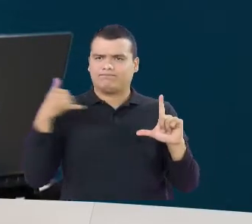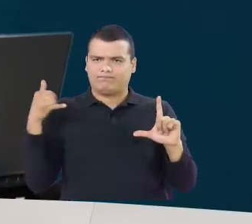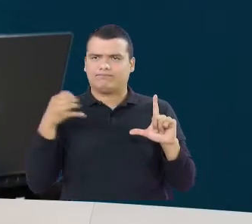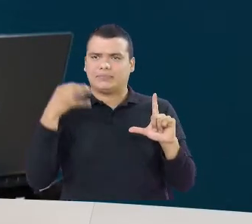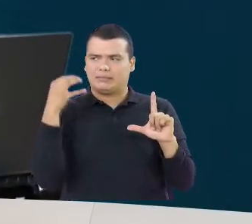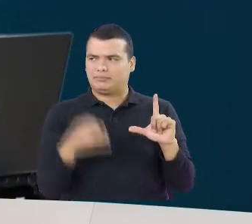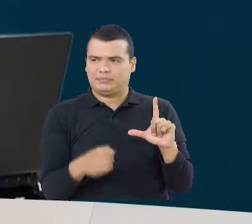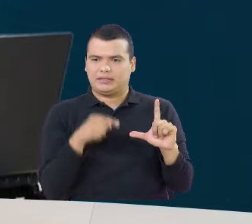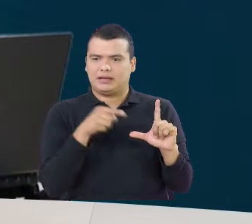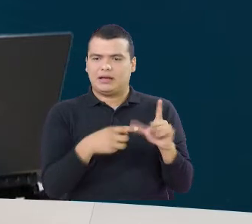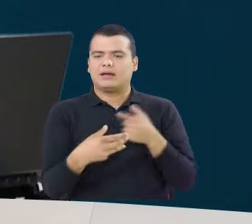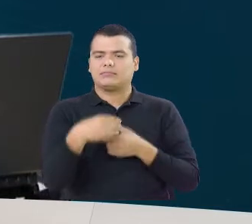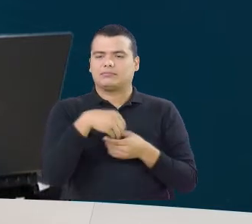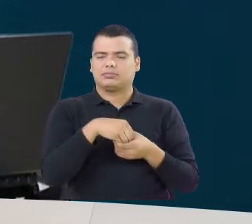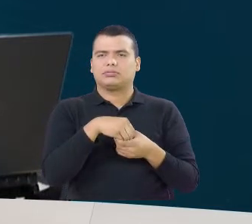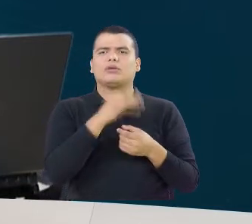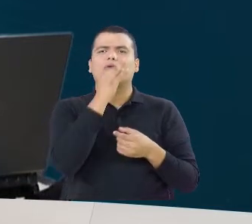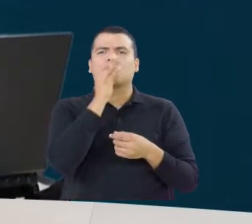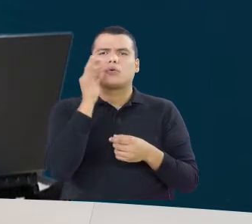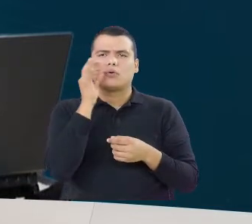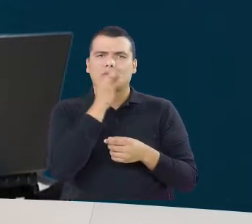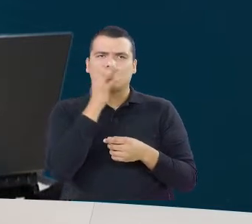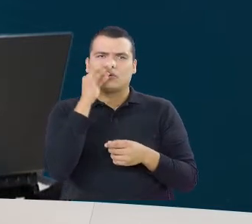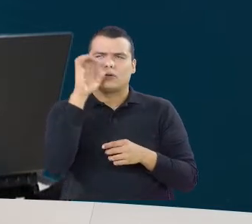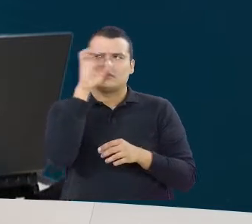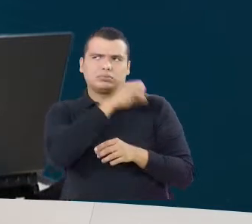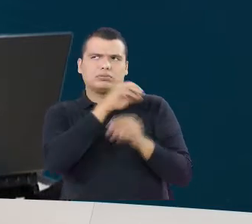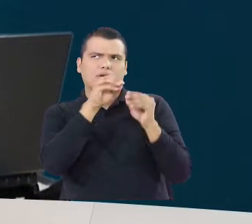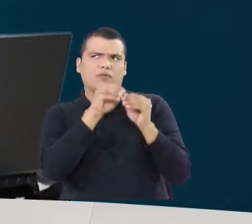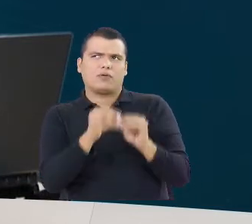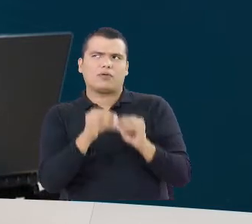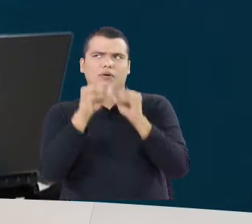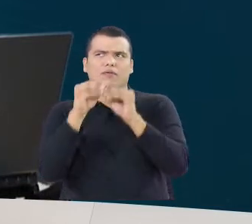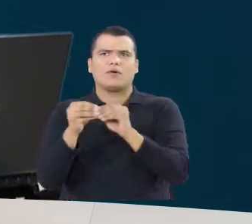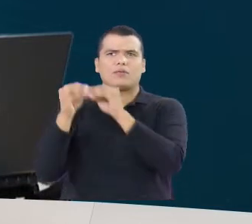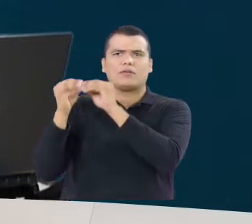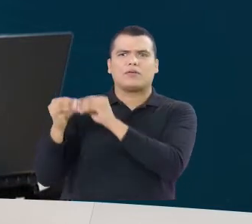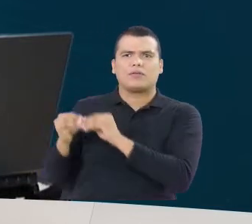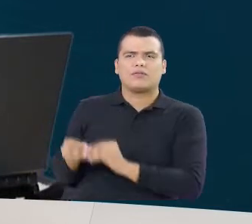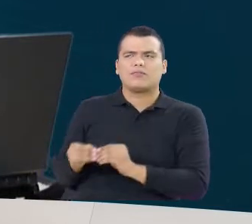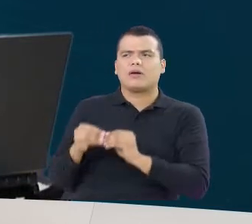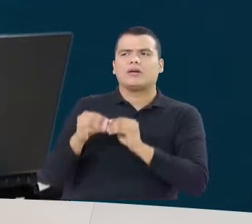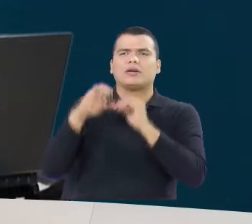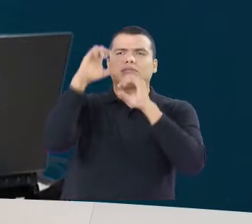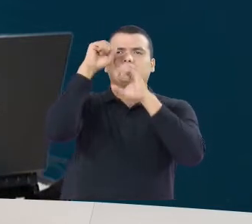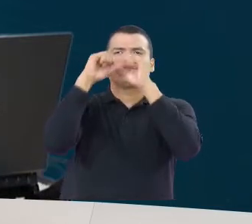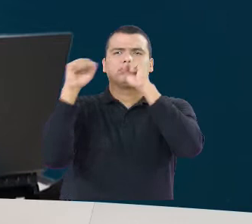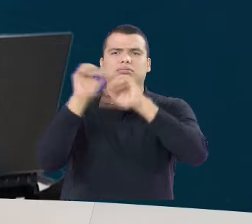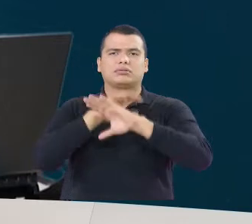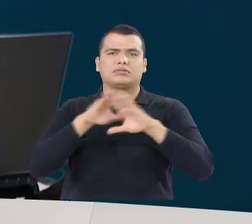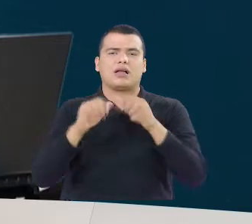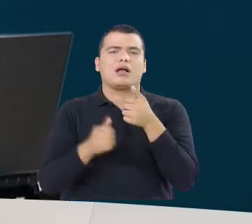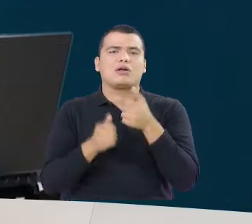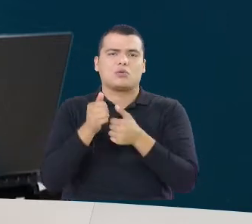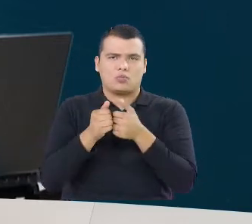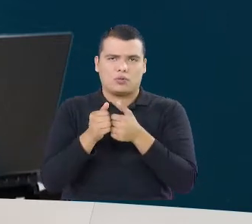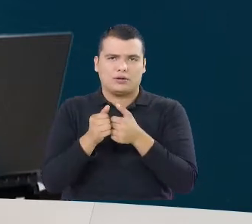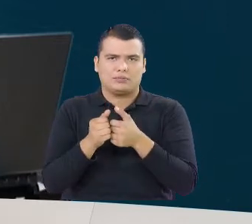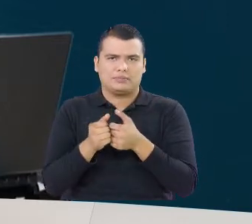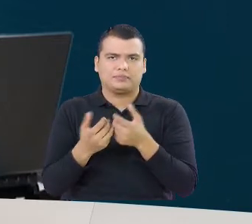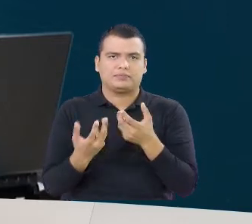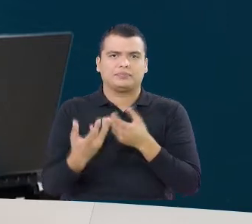con códigos para saber en qué posición se encuentran. En una máquina CNC